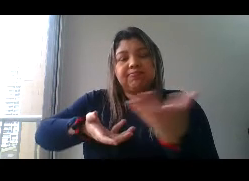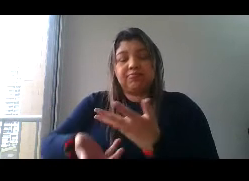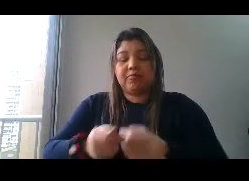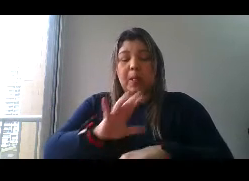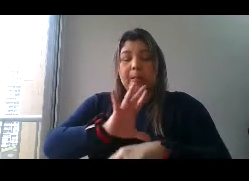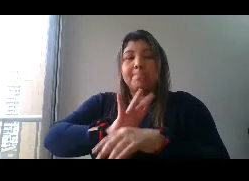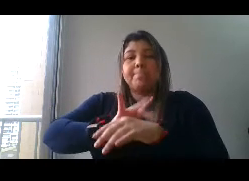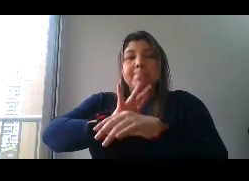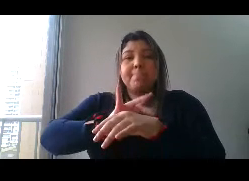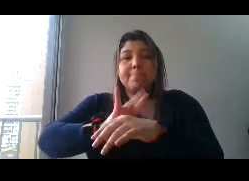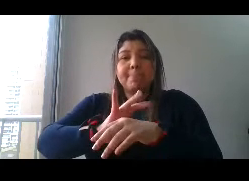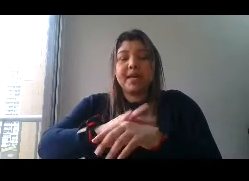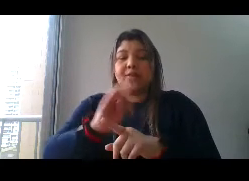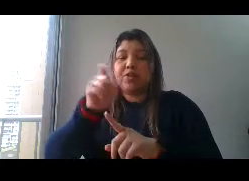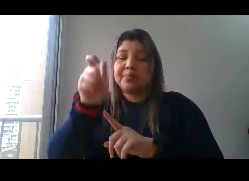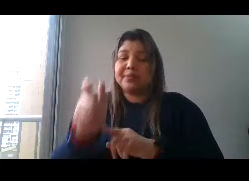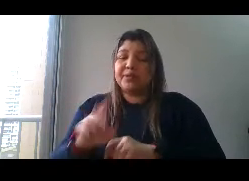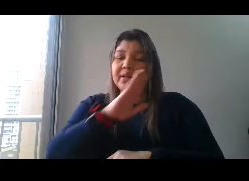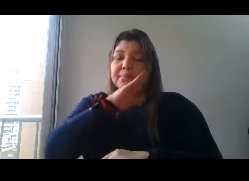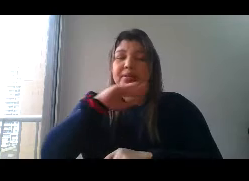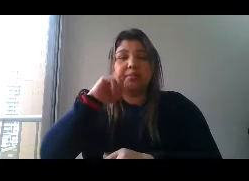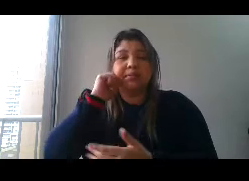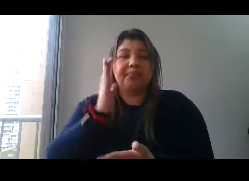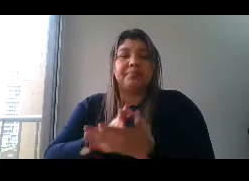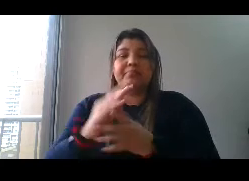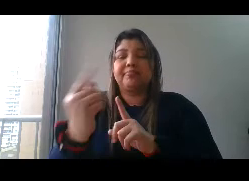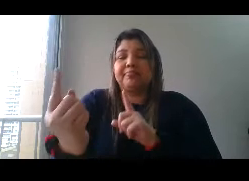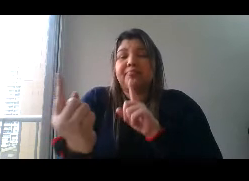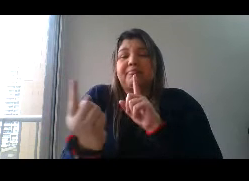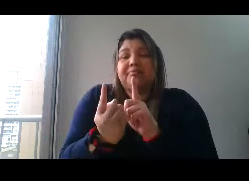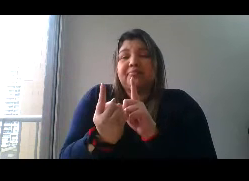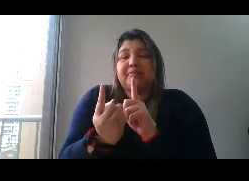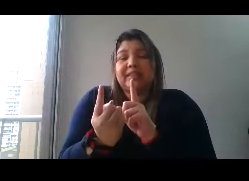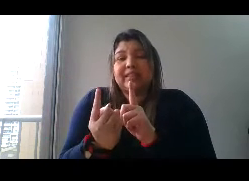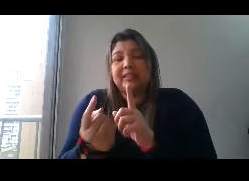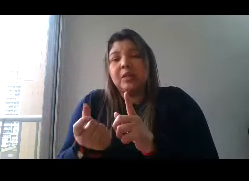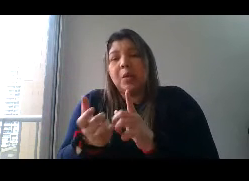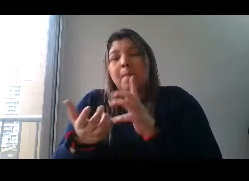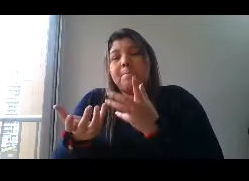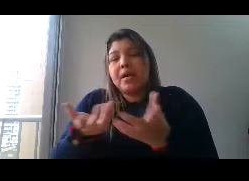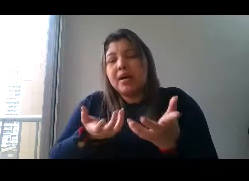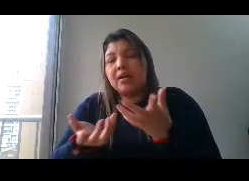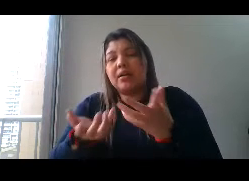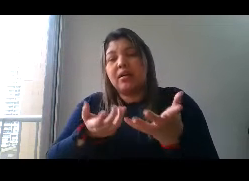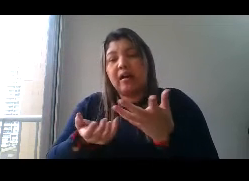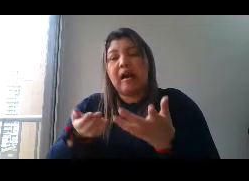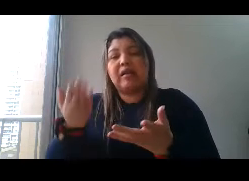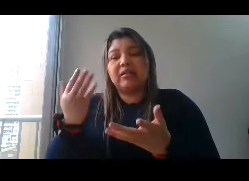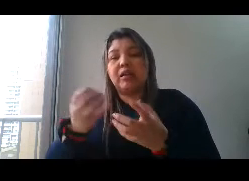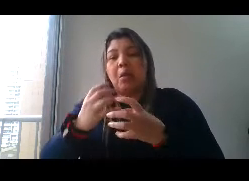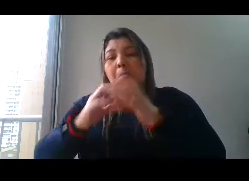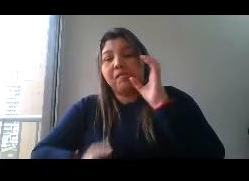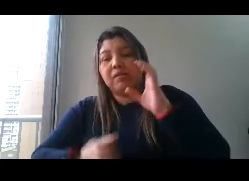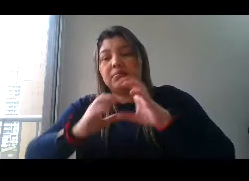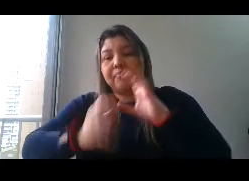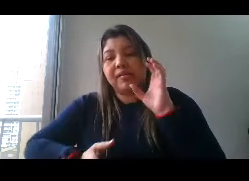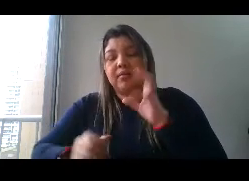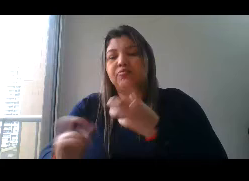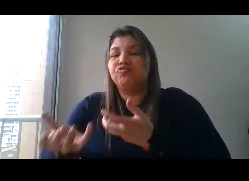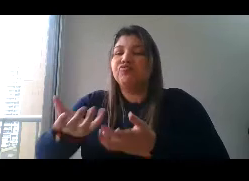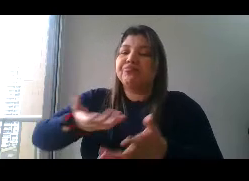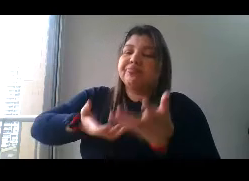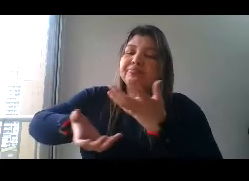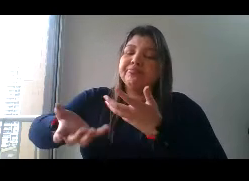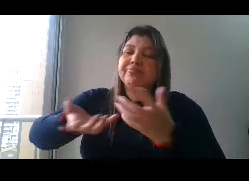perdiendo efecto porque hay un intermediario de la salud, ¿cierto? Y en ocasiones el profesional de